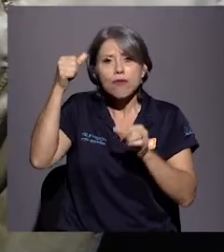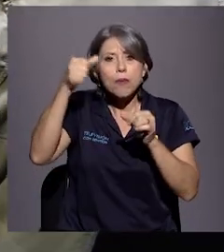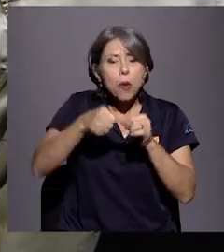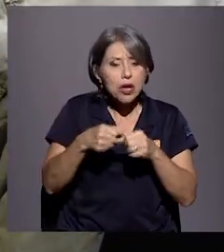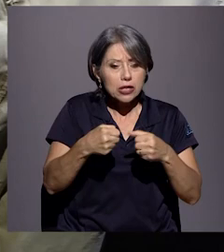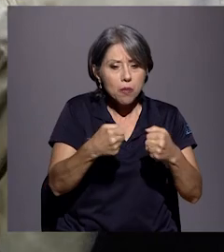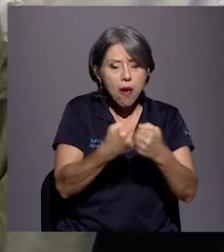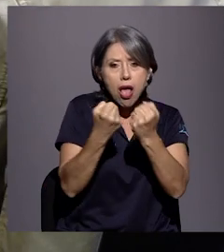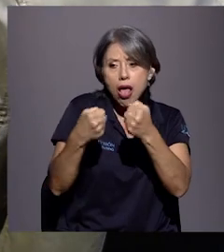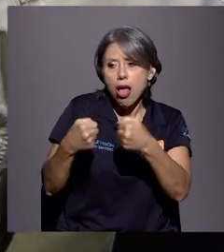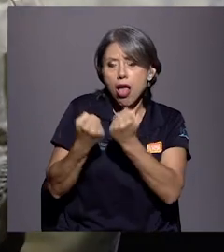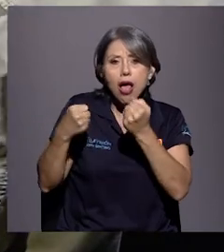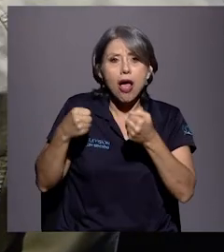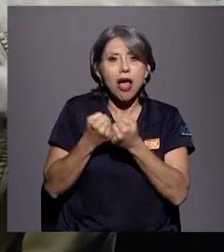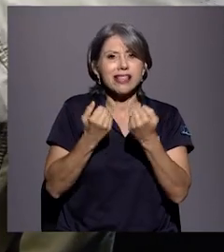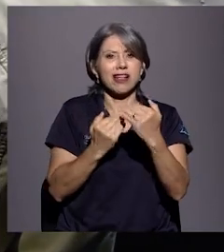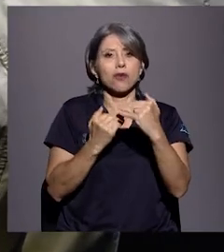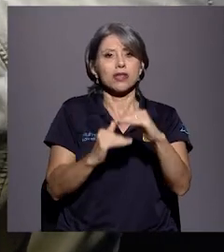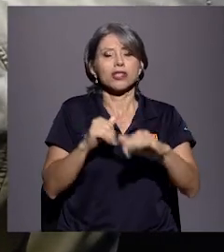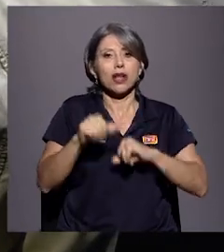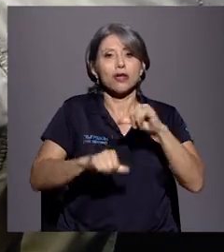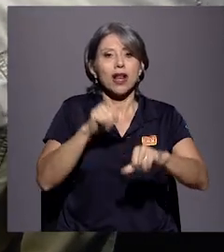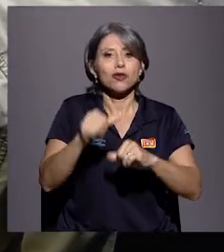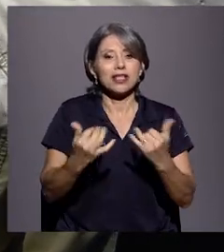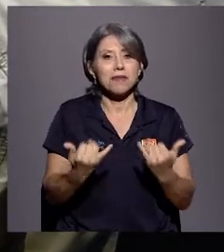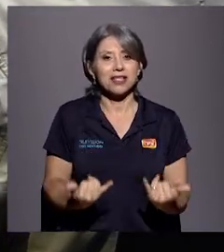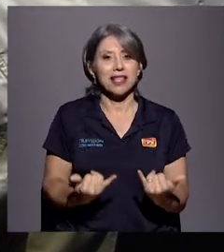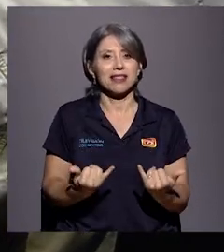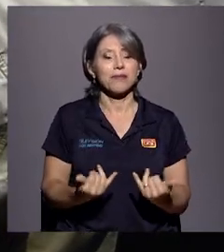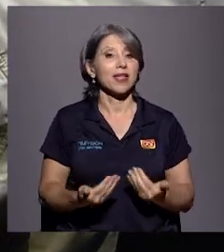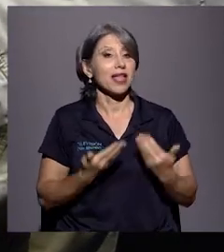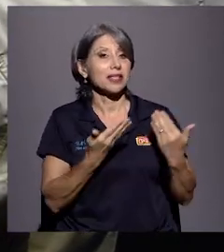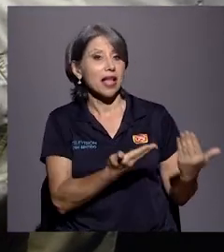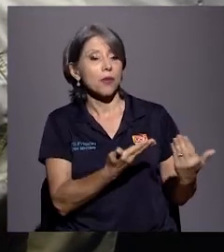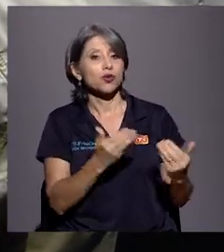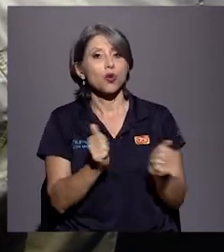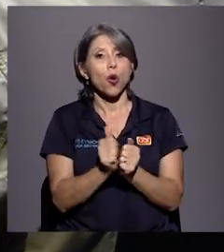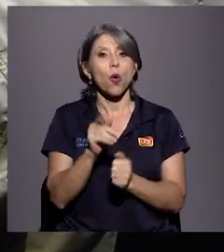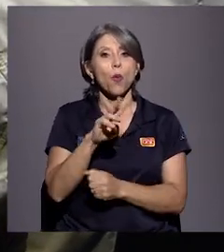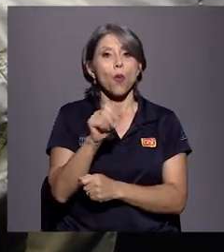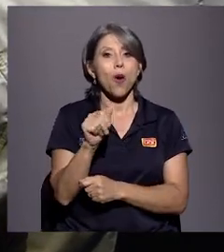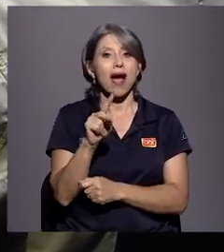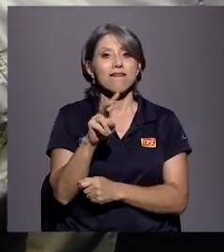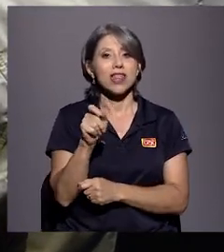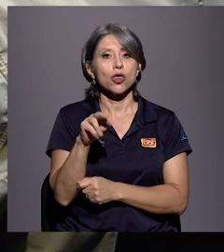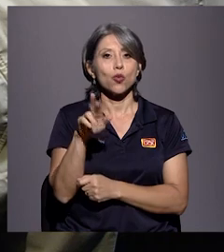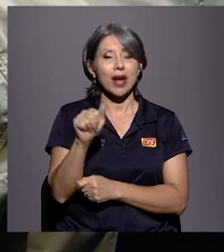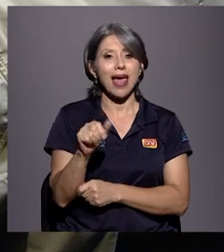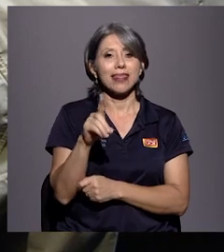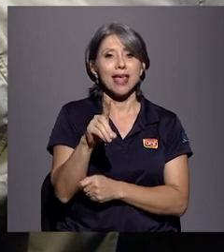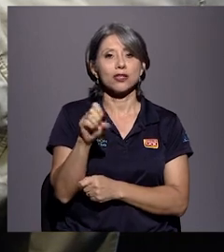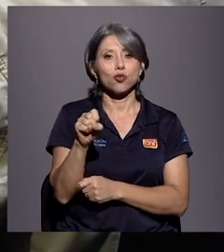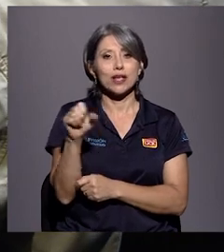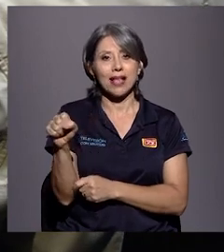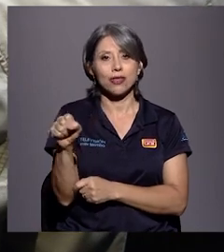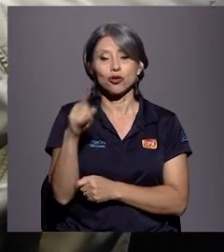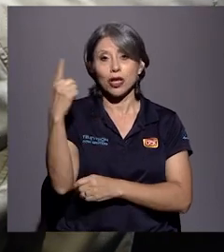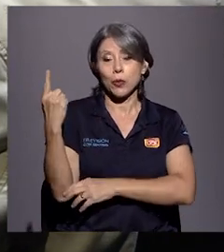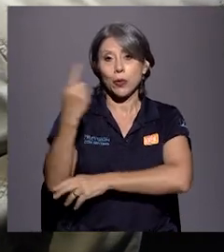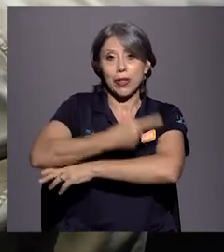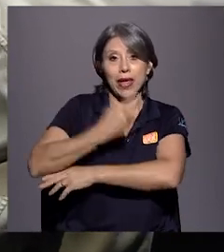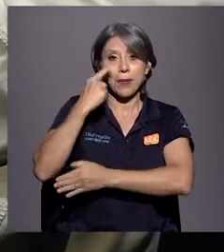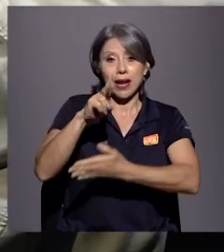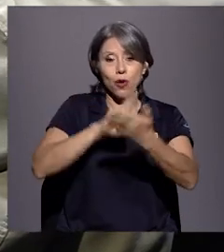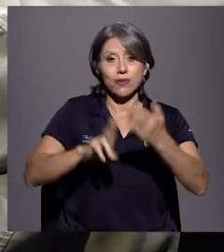están condicionando las luchas del presente. Estamos con Boaventura de Sousa Santos en un día que para la Universidad de